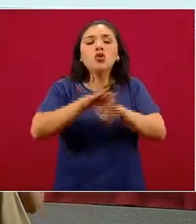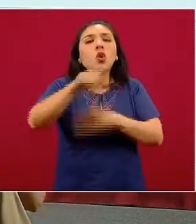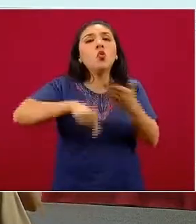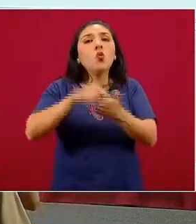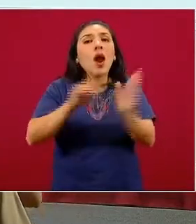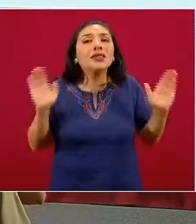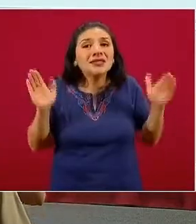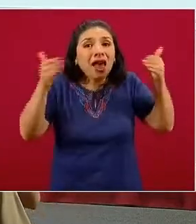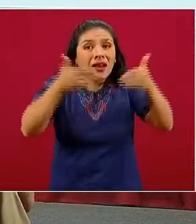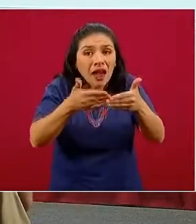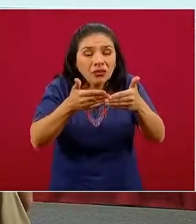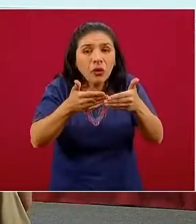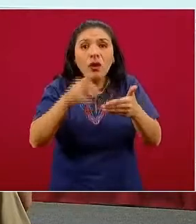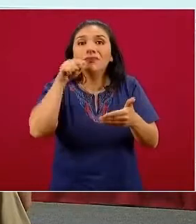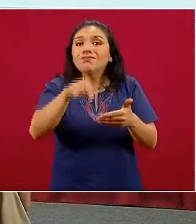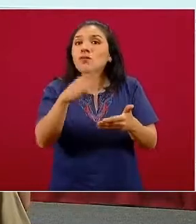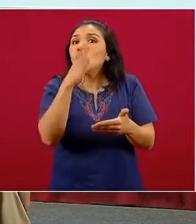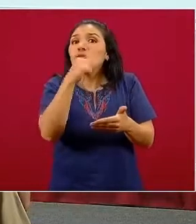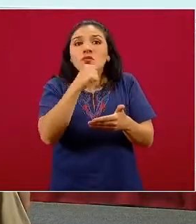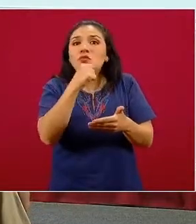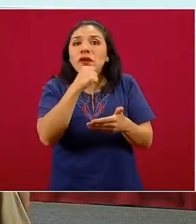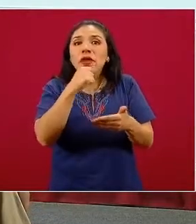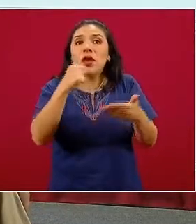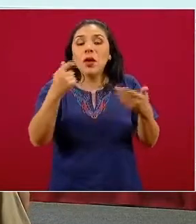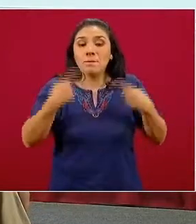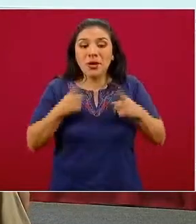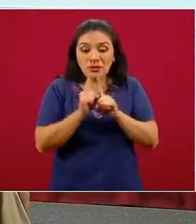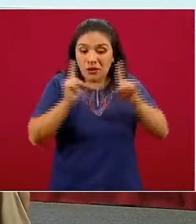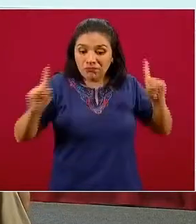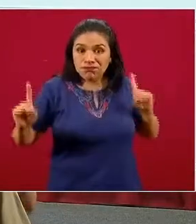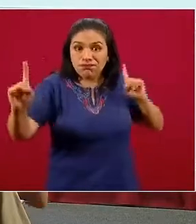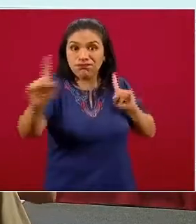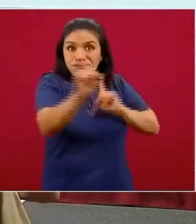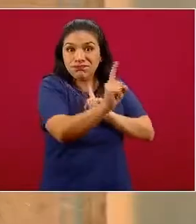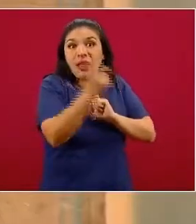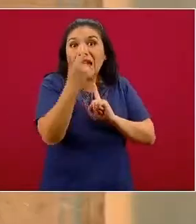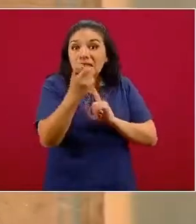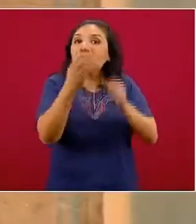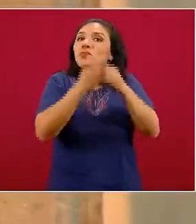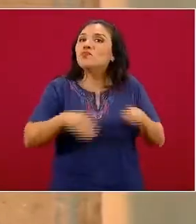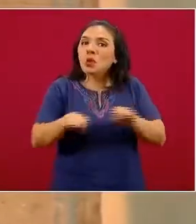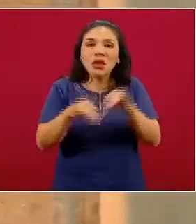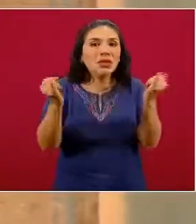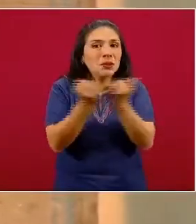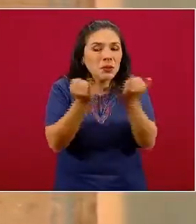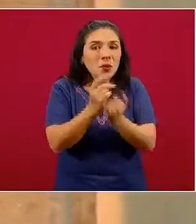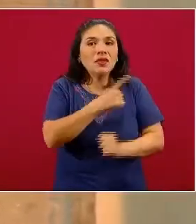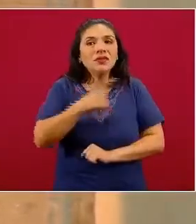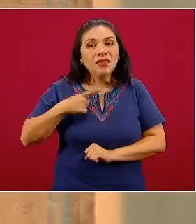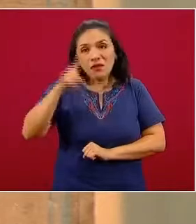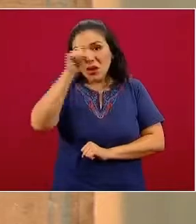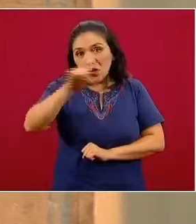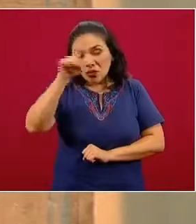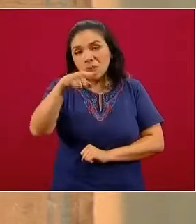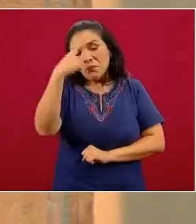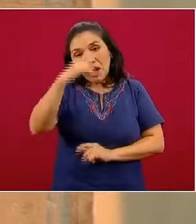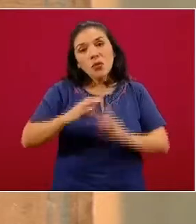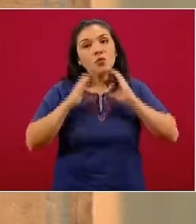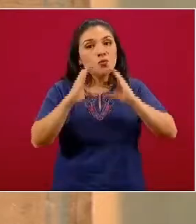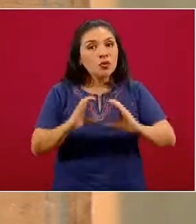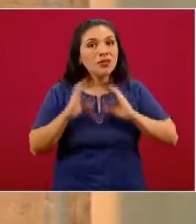espacios cerrados, en donde no se puede tener la sana distancia, que es la otra medida importantísima de